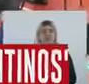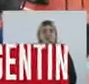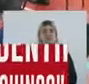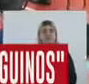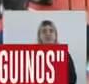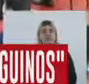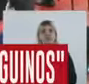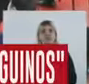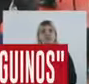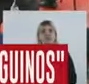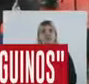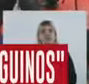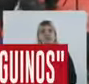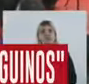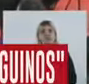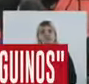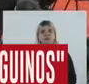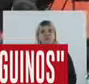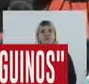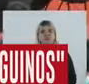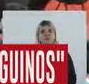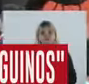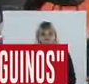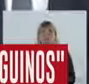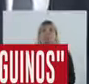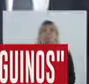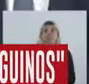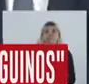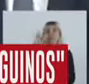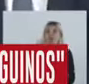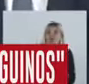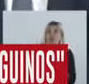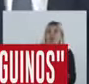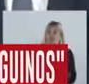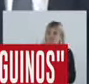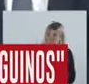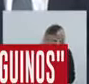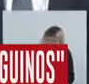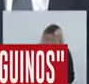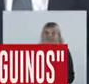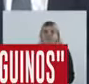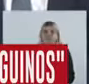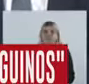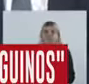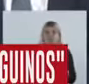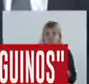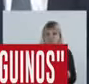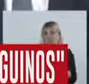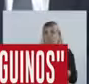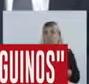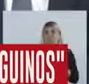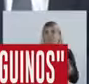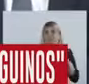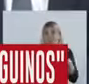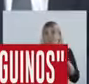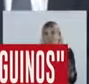que se suman a 1.000 millones más que corriente, de modo corriente nosotros mandamos a